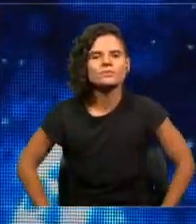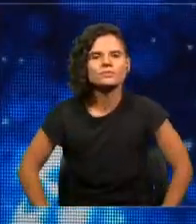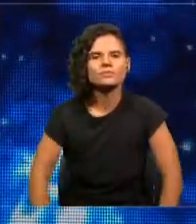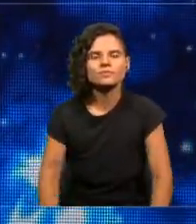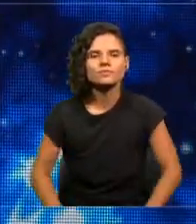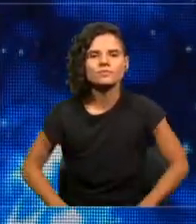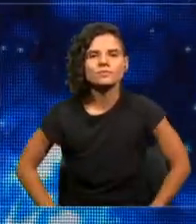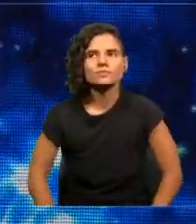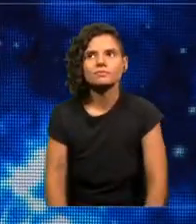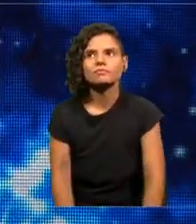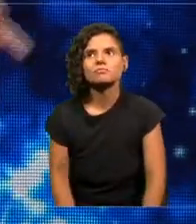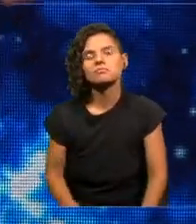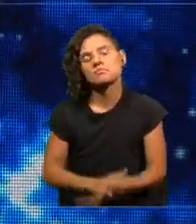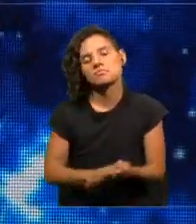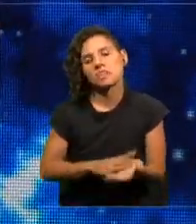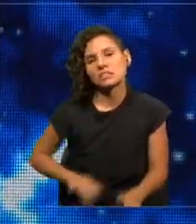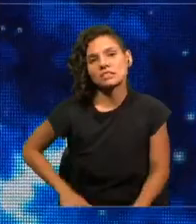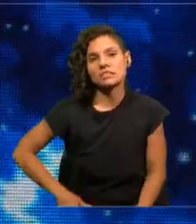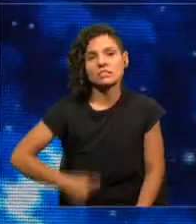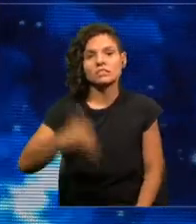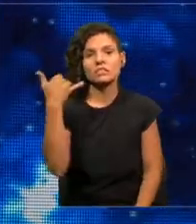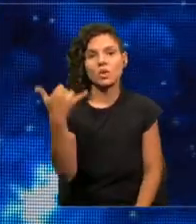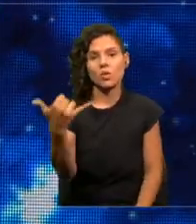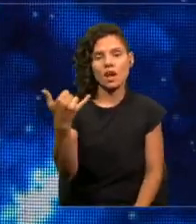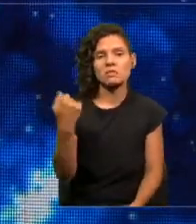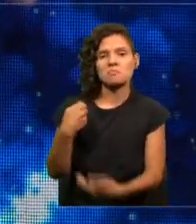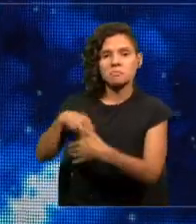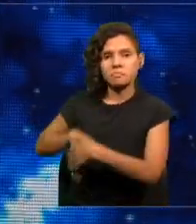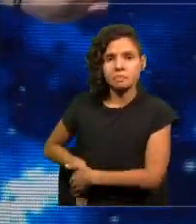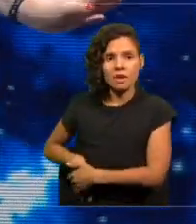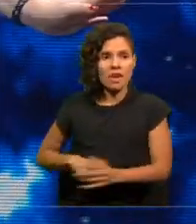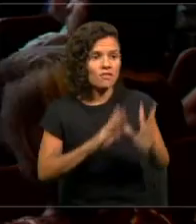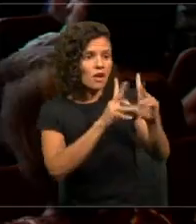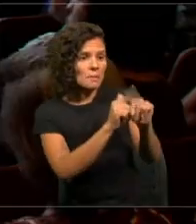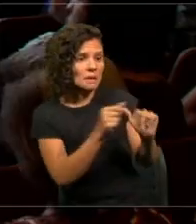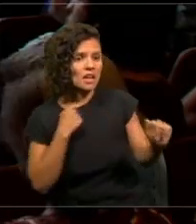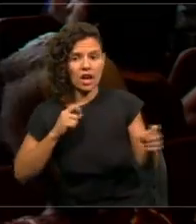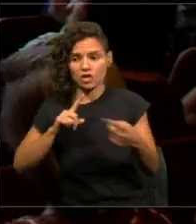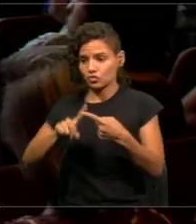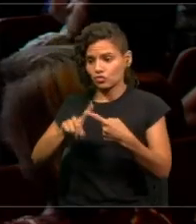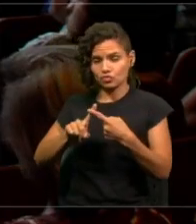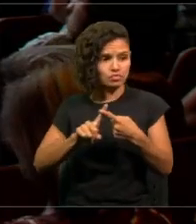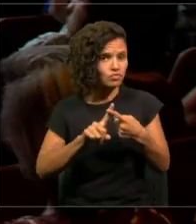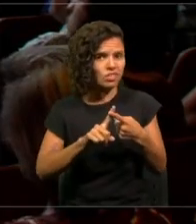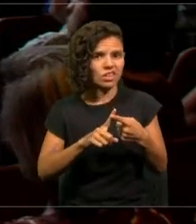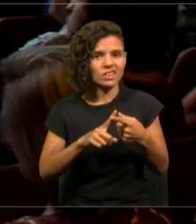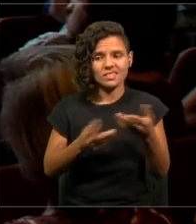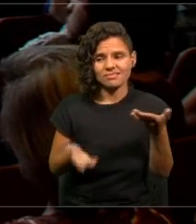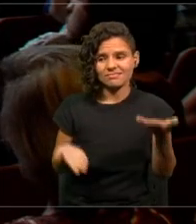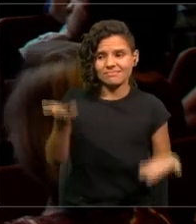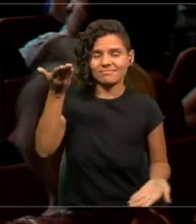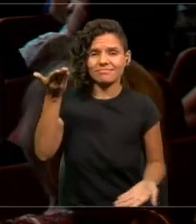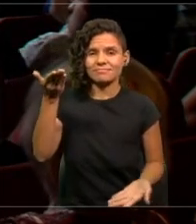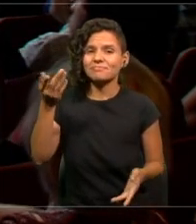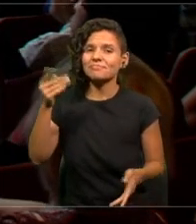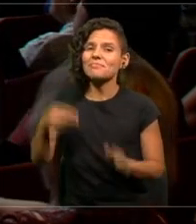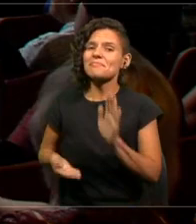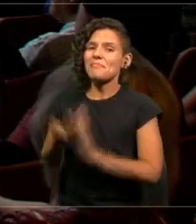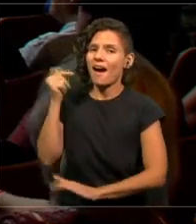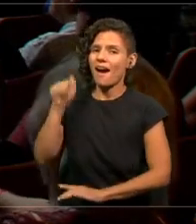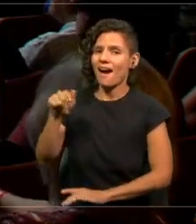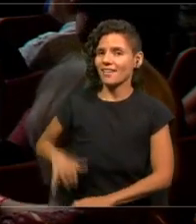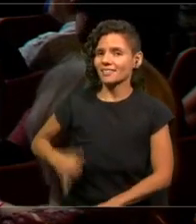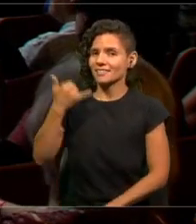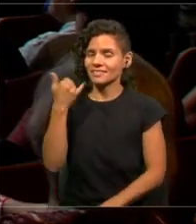nosotros pasamos con el celular más tiempo que con nuestra familia y eso es cierto el que diga lo contrario y